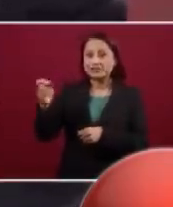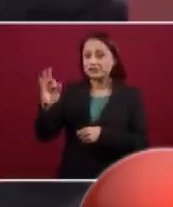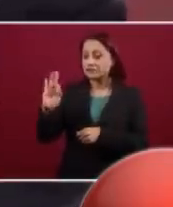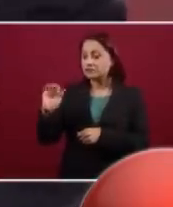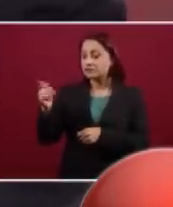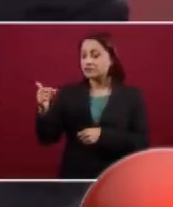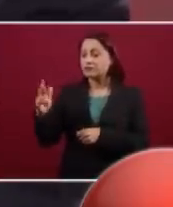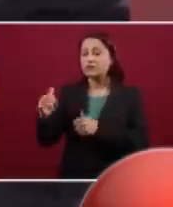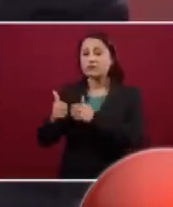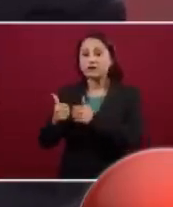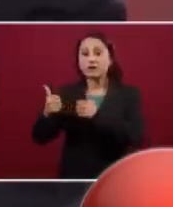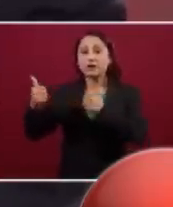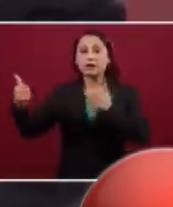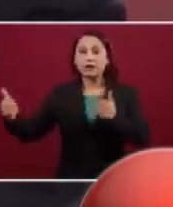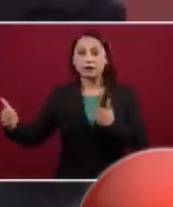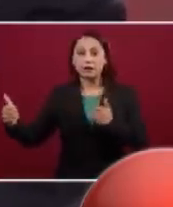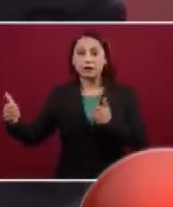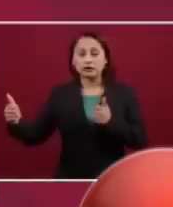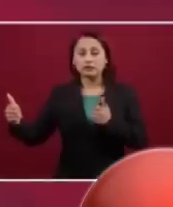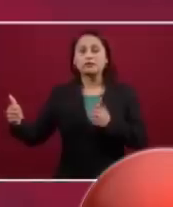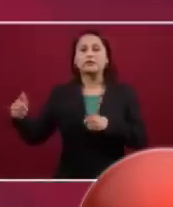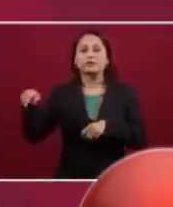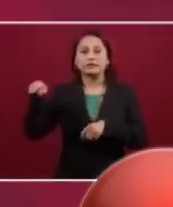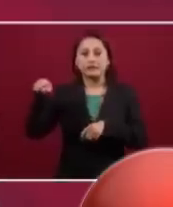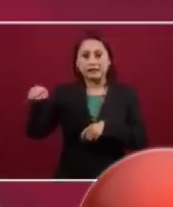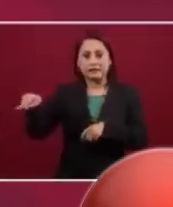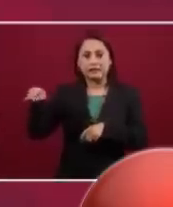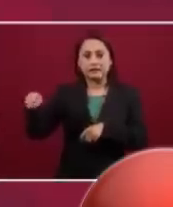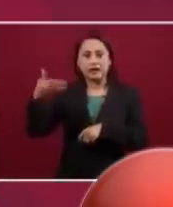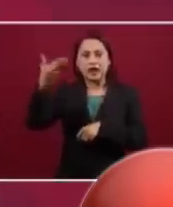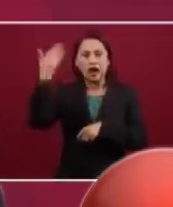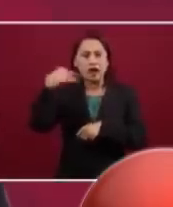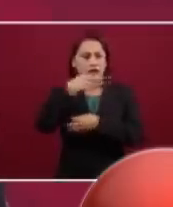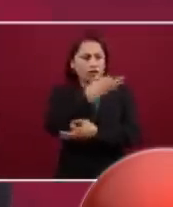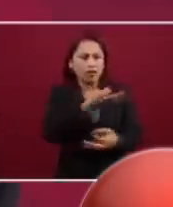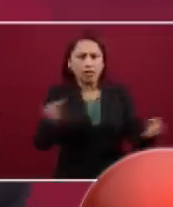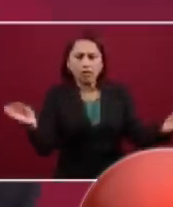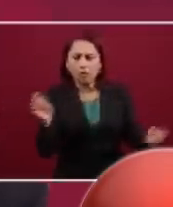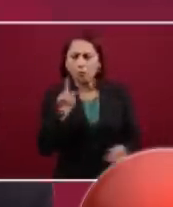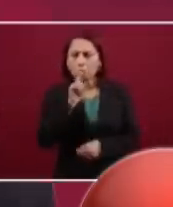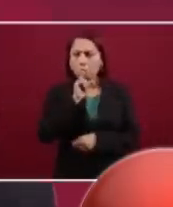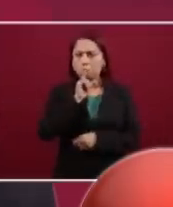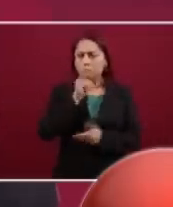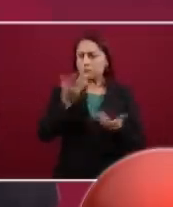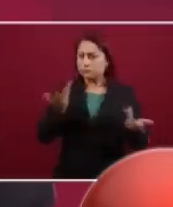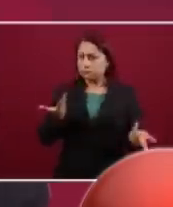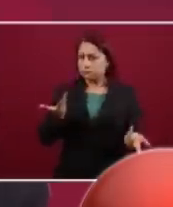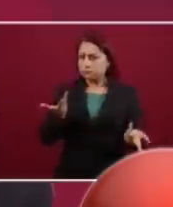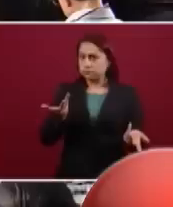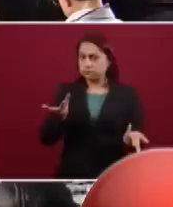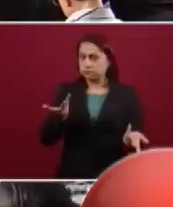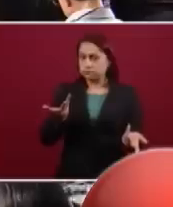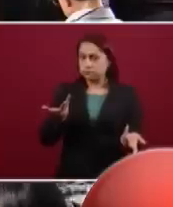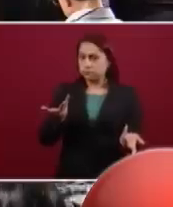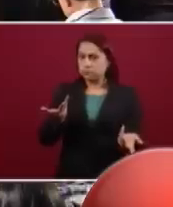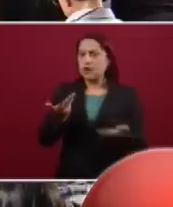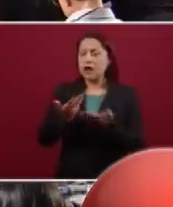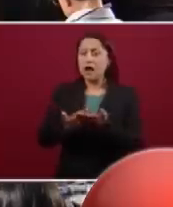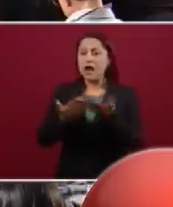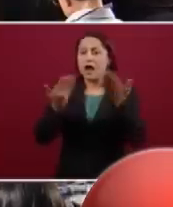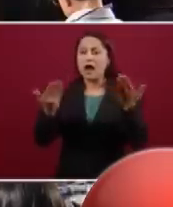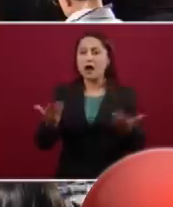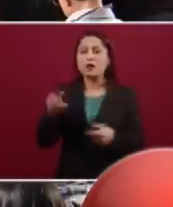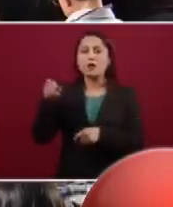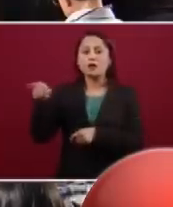pero es un cambio de fondo. Y además era una demanda, incluso de los